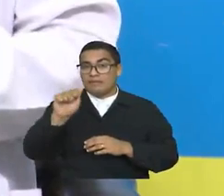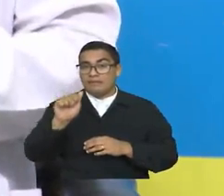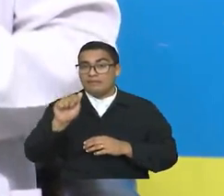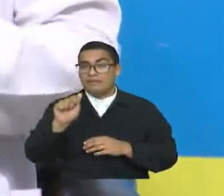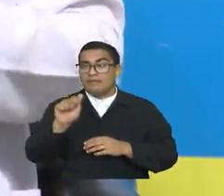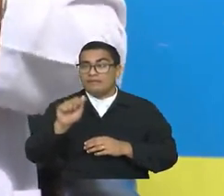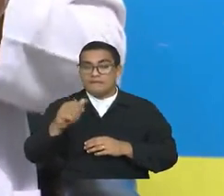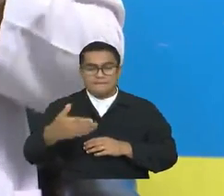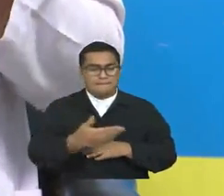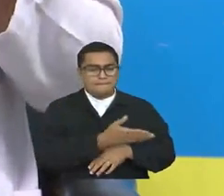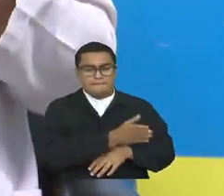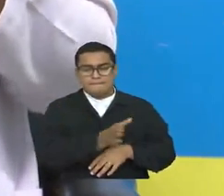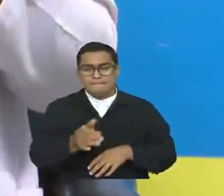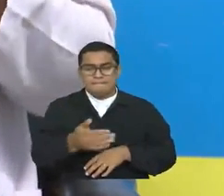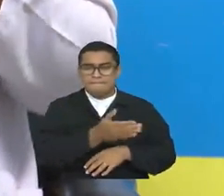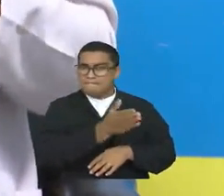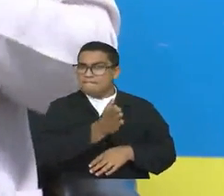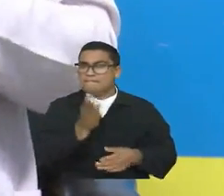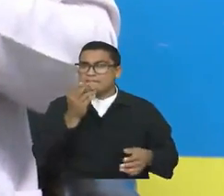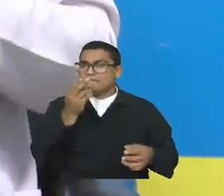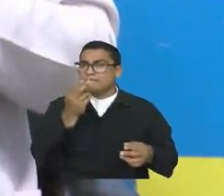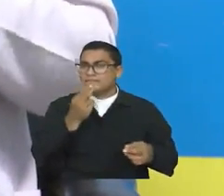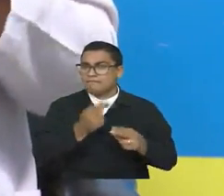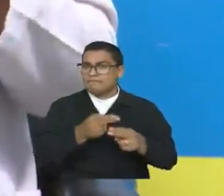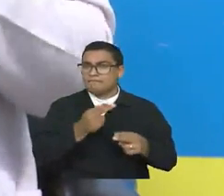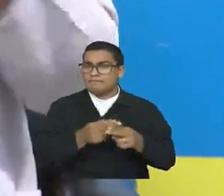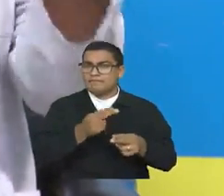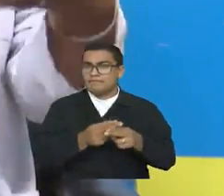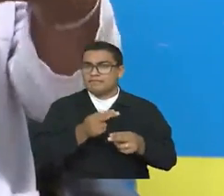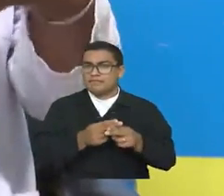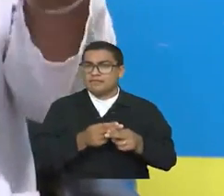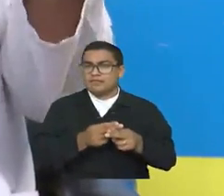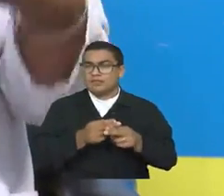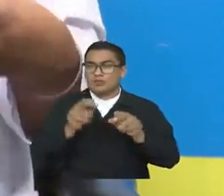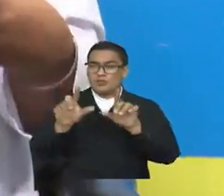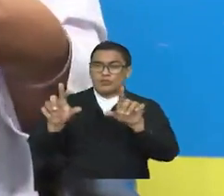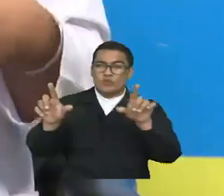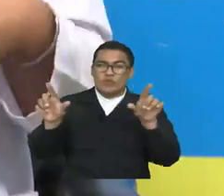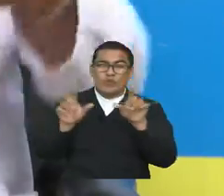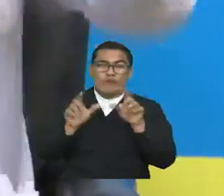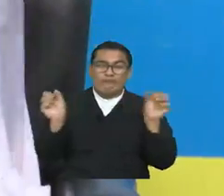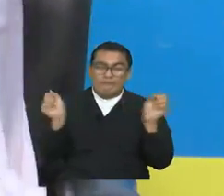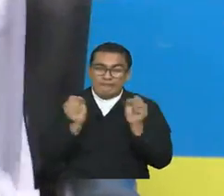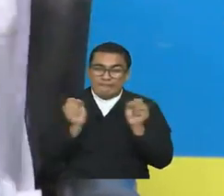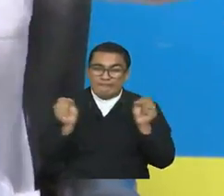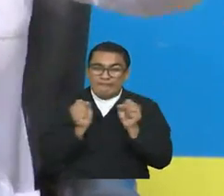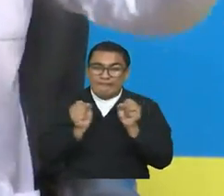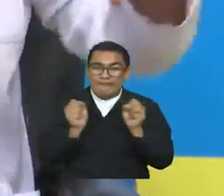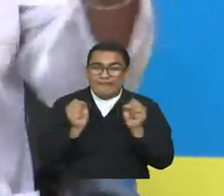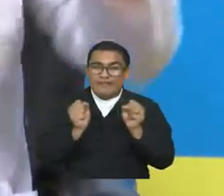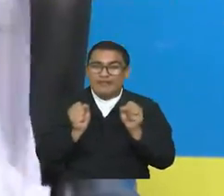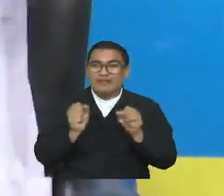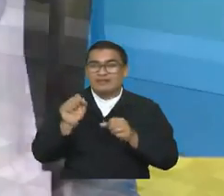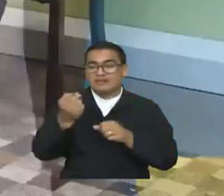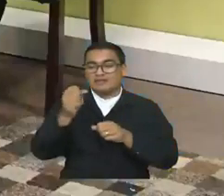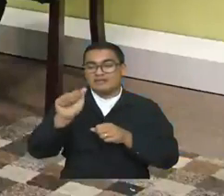peces. En varios peces. De que vivan en lugares fríos, o sea, con el